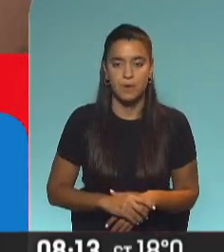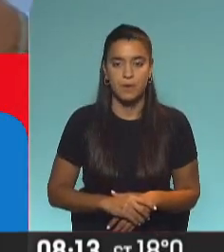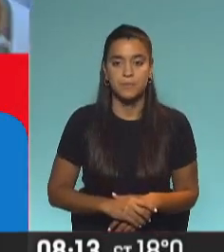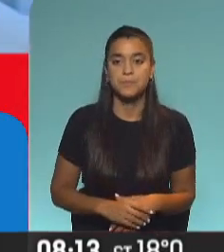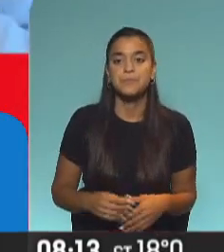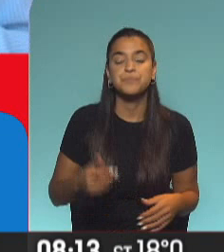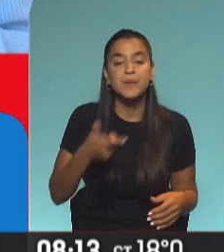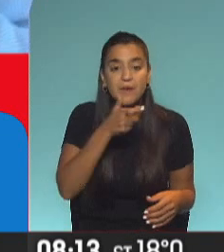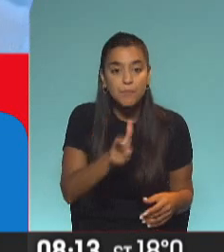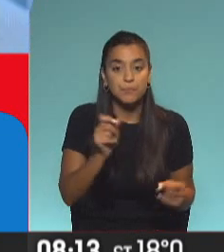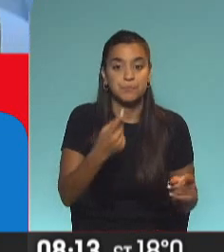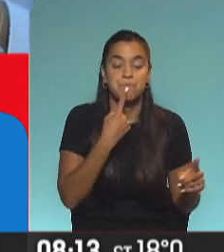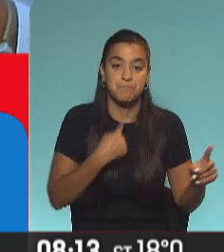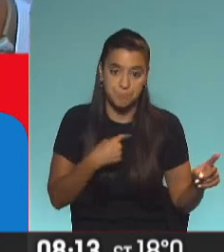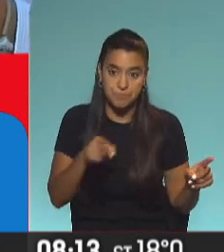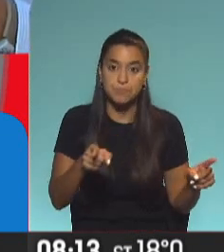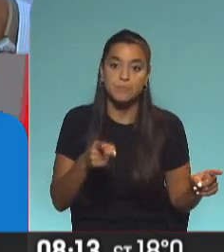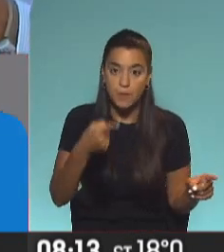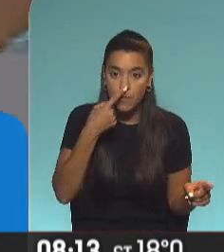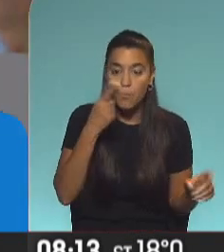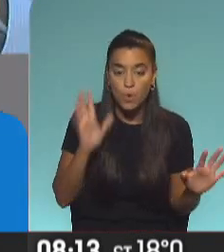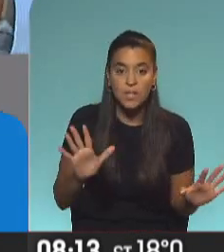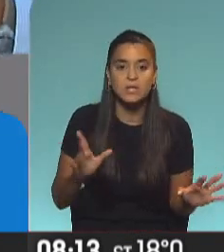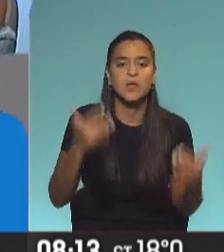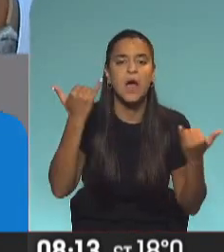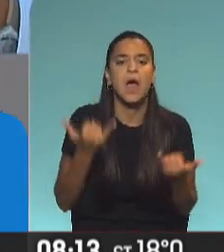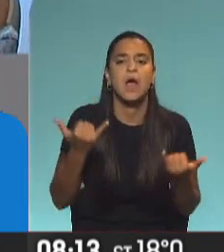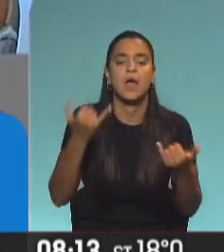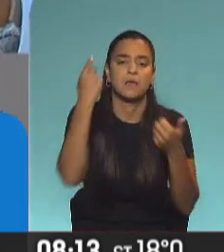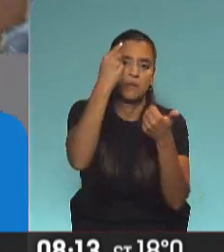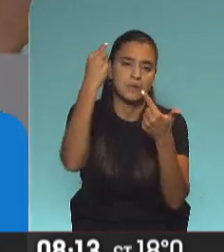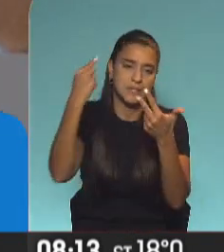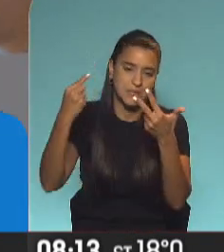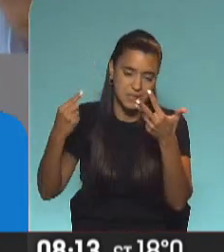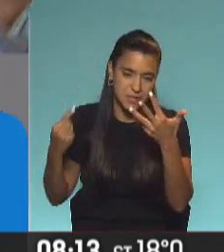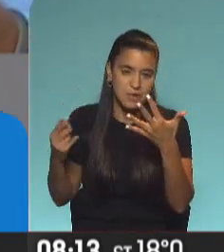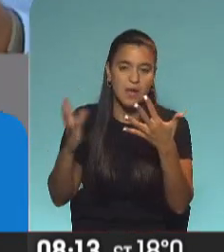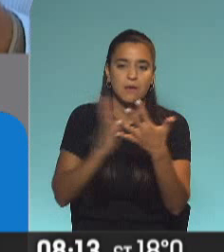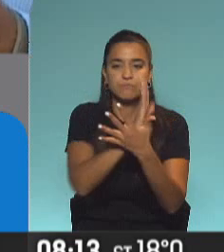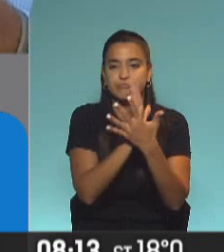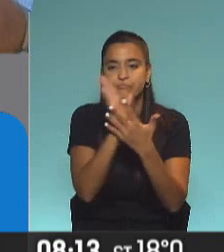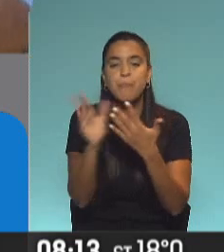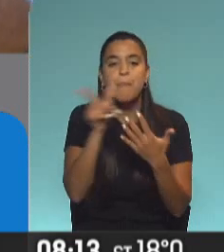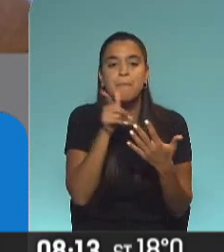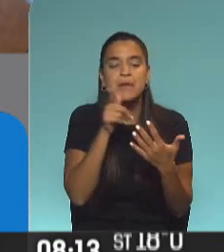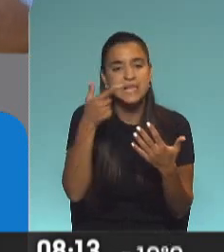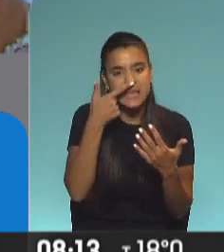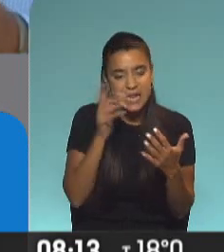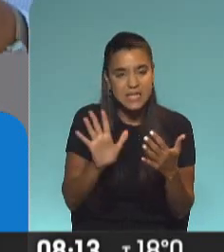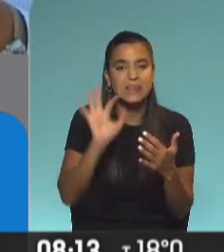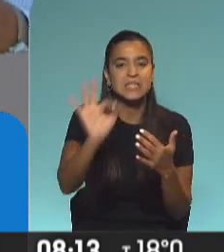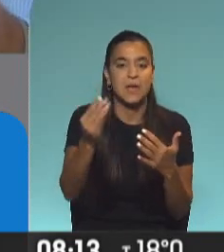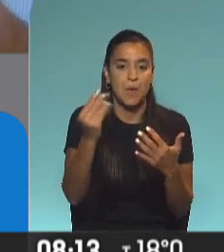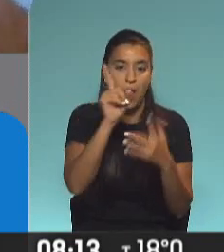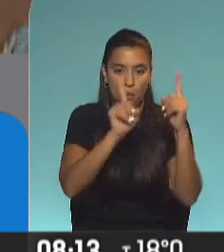La respuesta a la pregunta, que por cierto es muy interesante, tiene diferentes aristas, y me parece que es importante que tengamos en cuenta